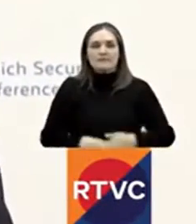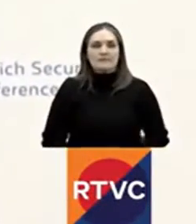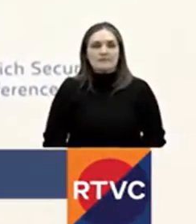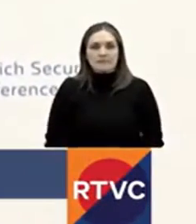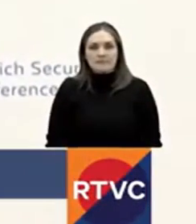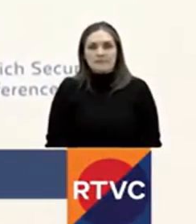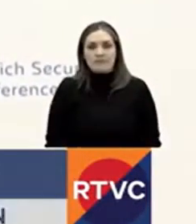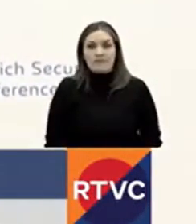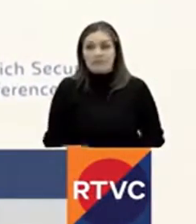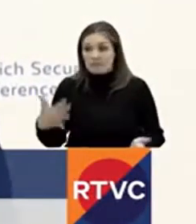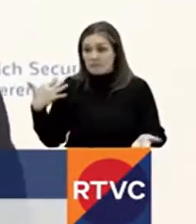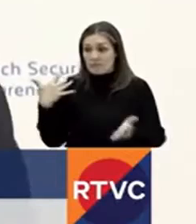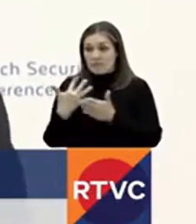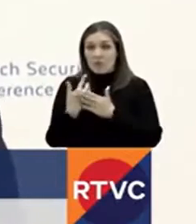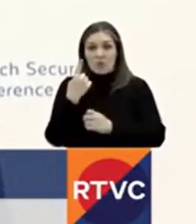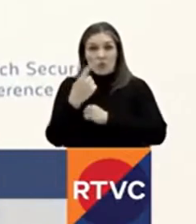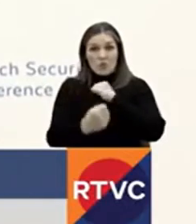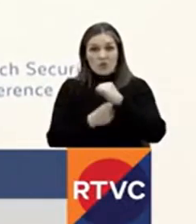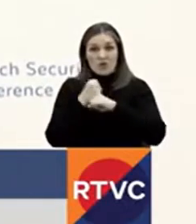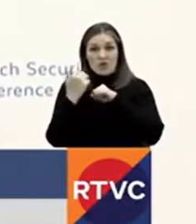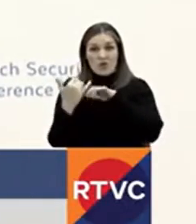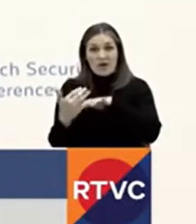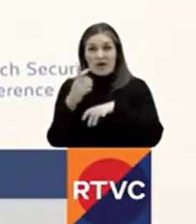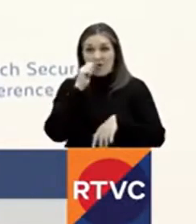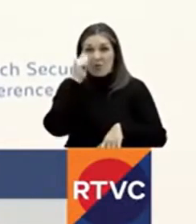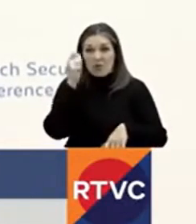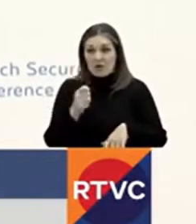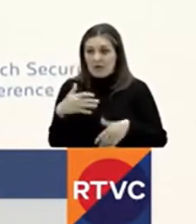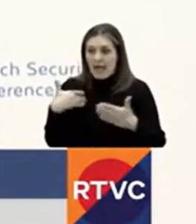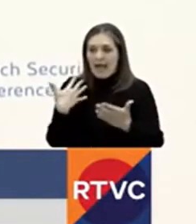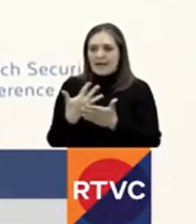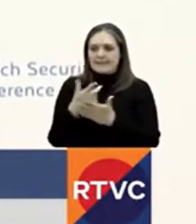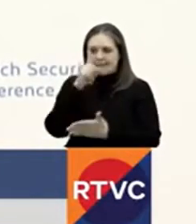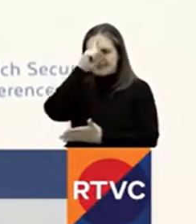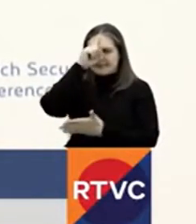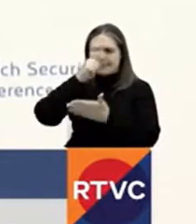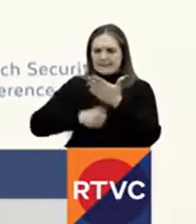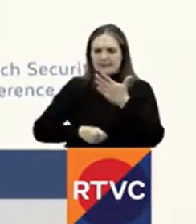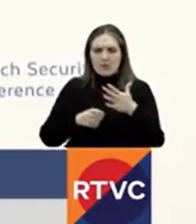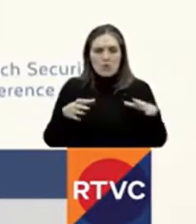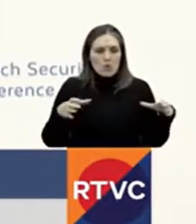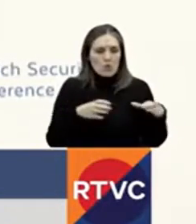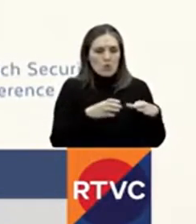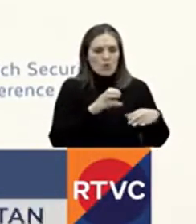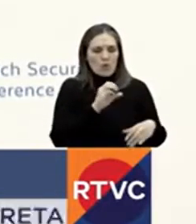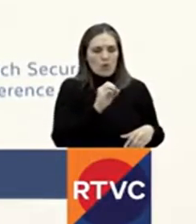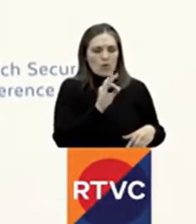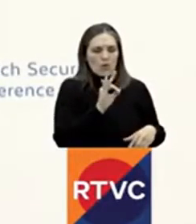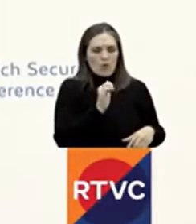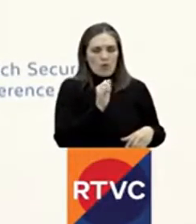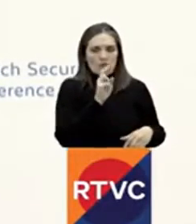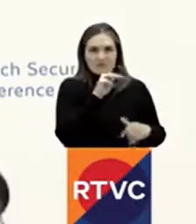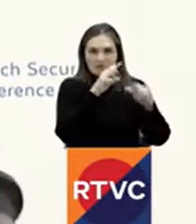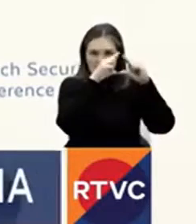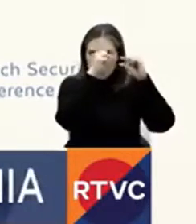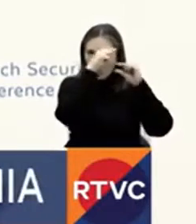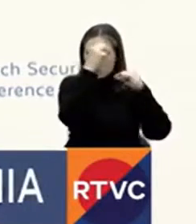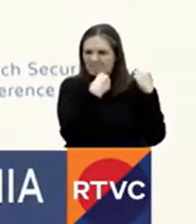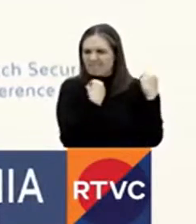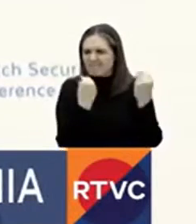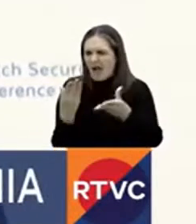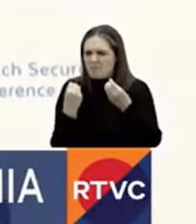Un año después de la guerra en Ucrania ya podemos sacar algunas lecciones. Los aliados de la OTAN han brindado niveles de apoyo militar sin